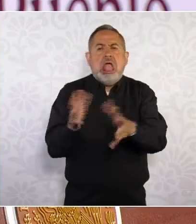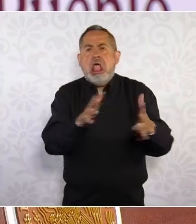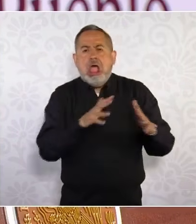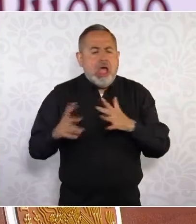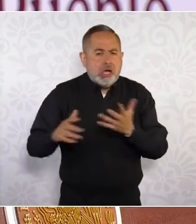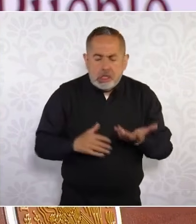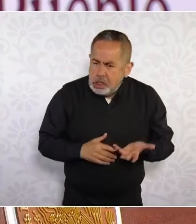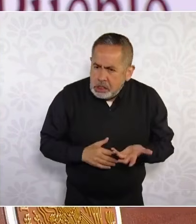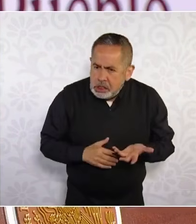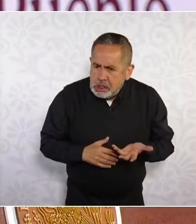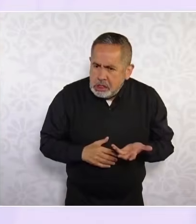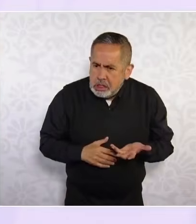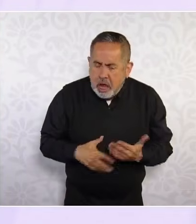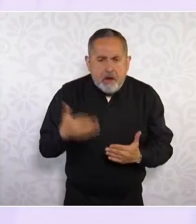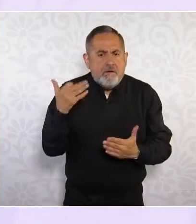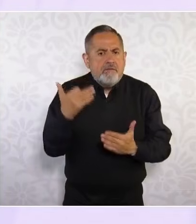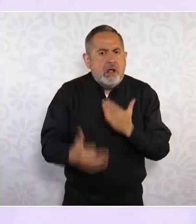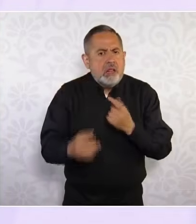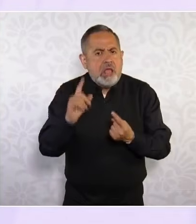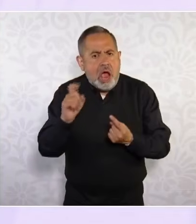un lugar de mucha carencia de agua.